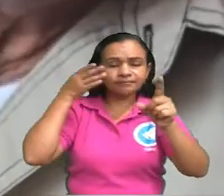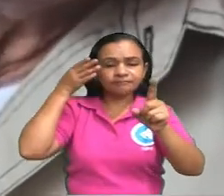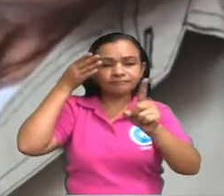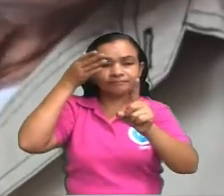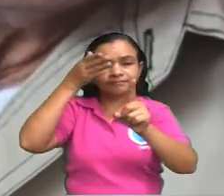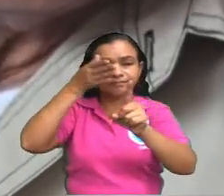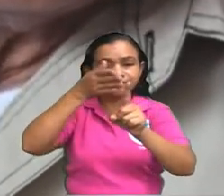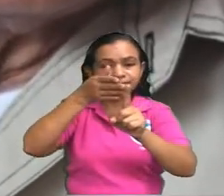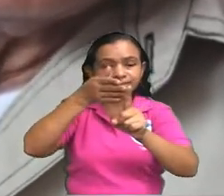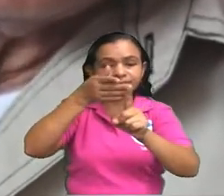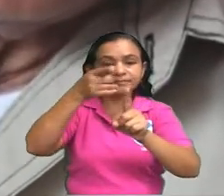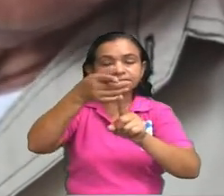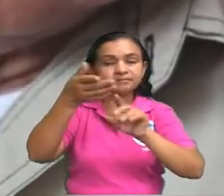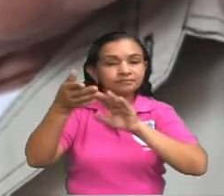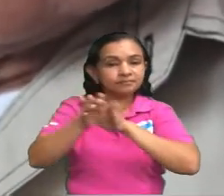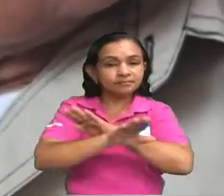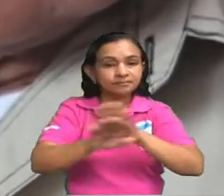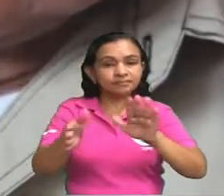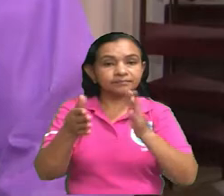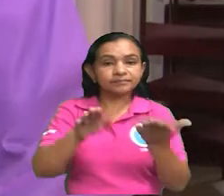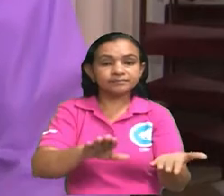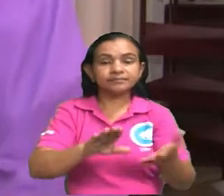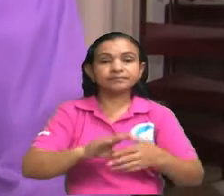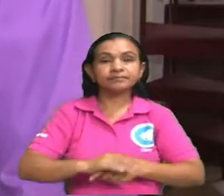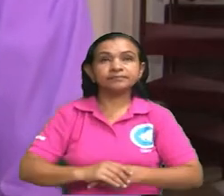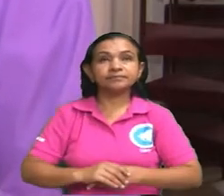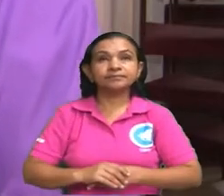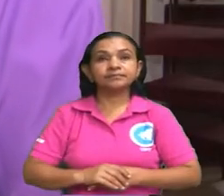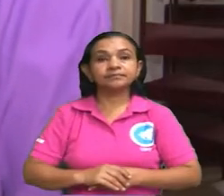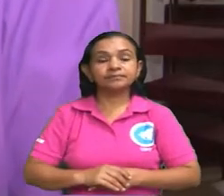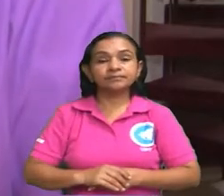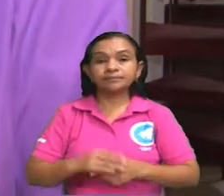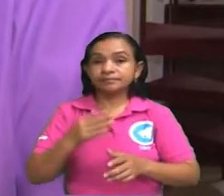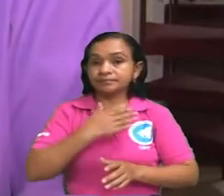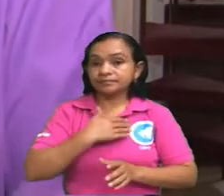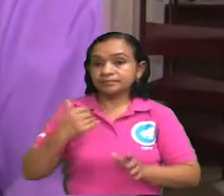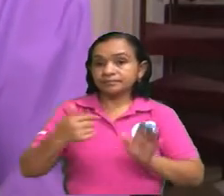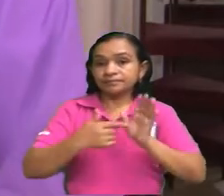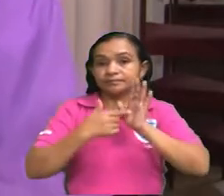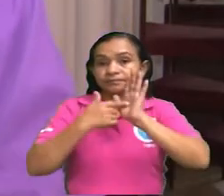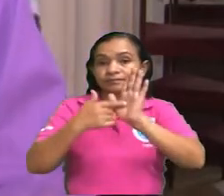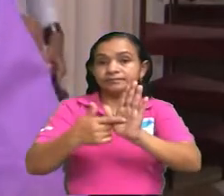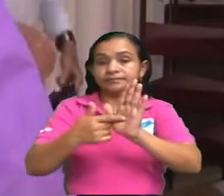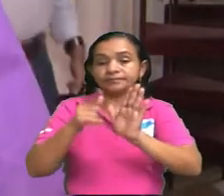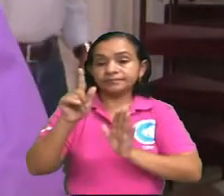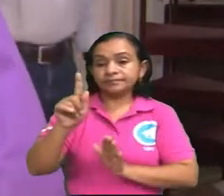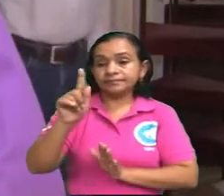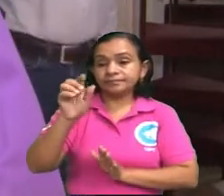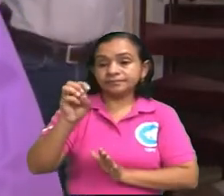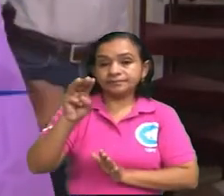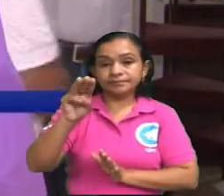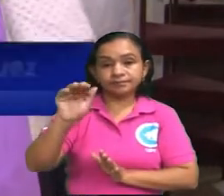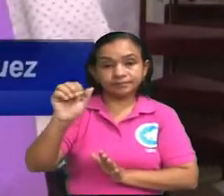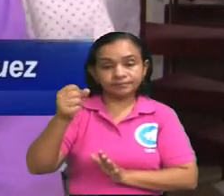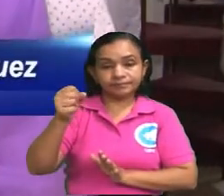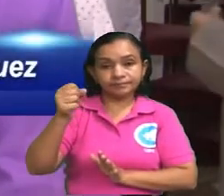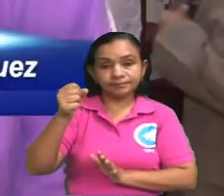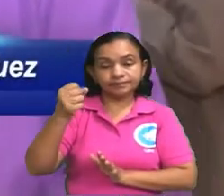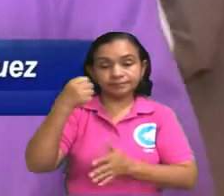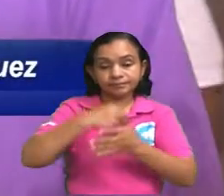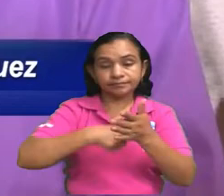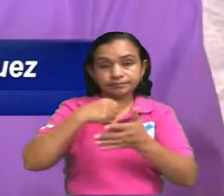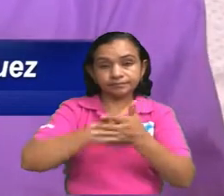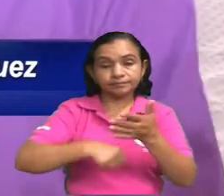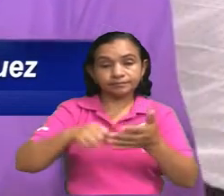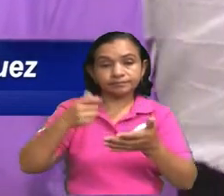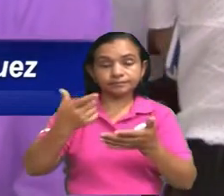principios hasta el final. Es el mejor ejemplo que nos deja el comandante Tomás, no solamente su tesón de lucha,